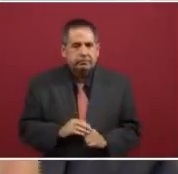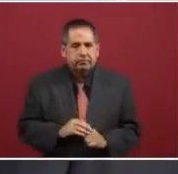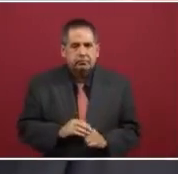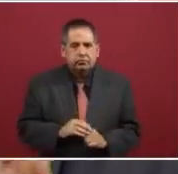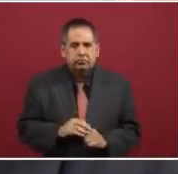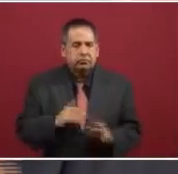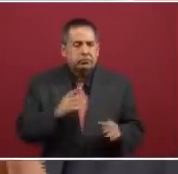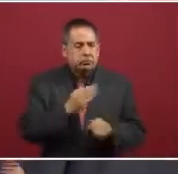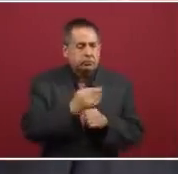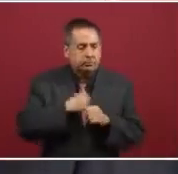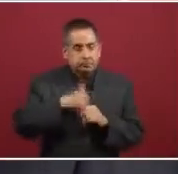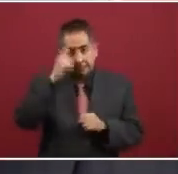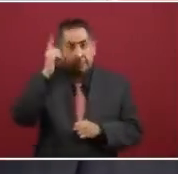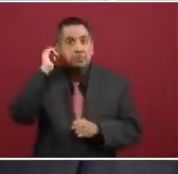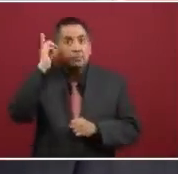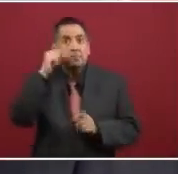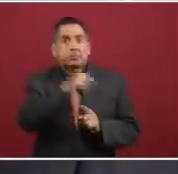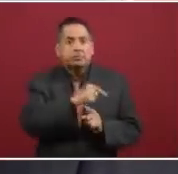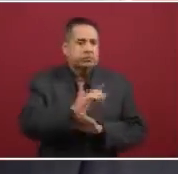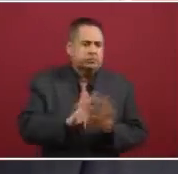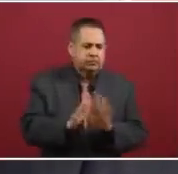no lo estamos tomando en cuenta.